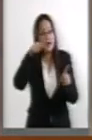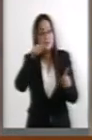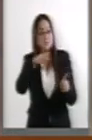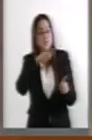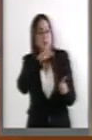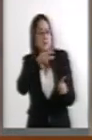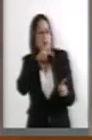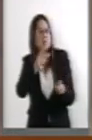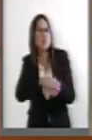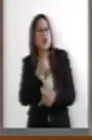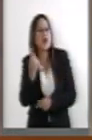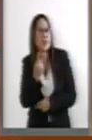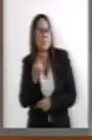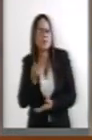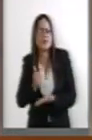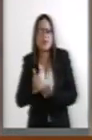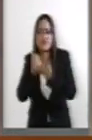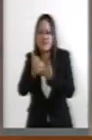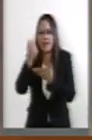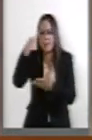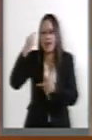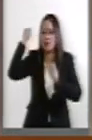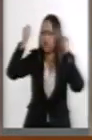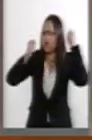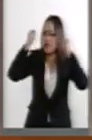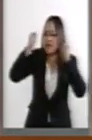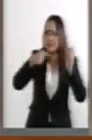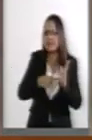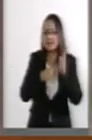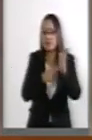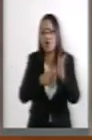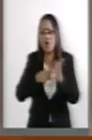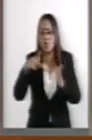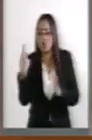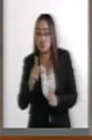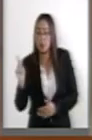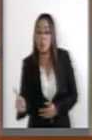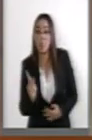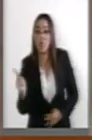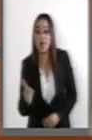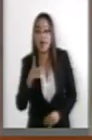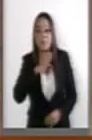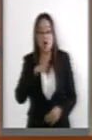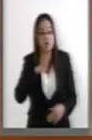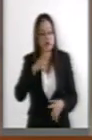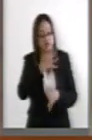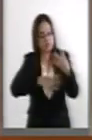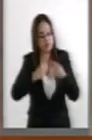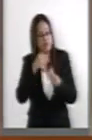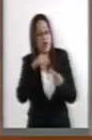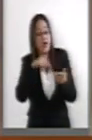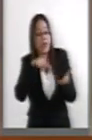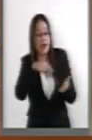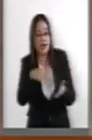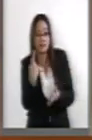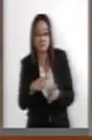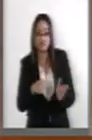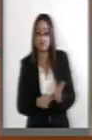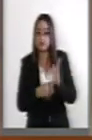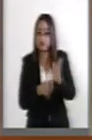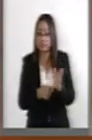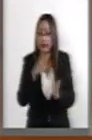porque contribuye al turismo en general, al turismo rural, al turismo ecológico, pero también